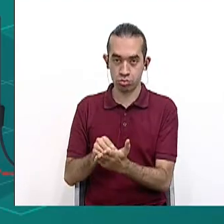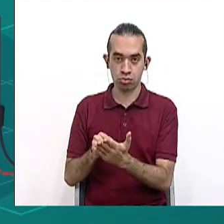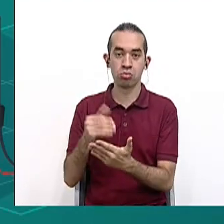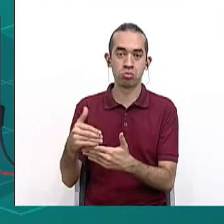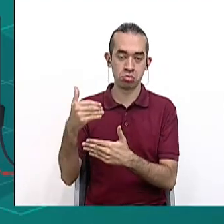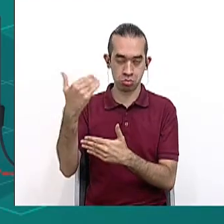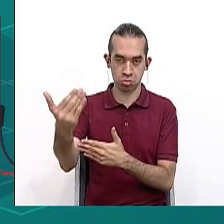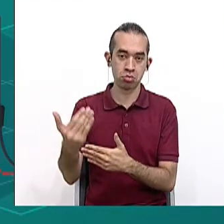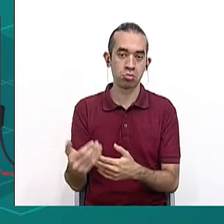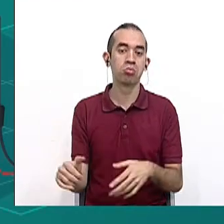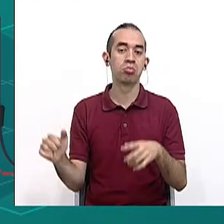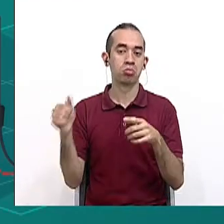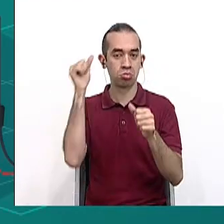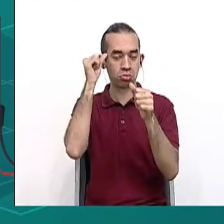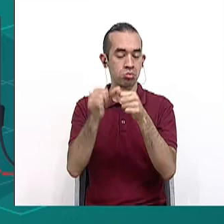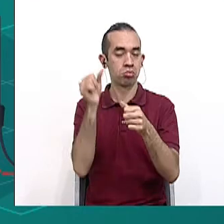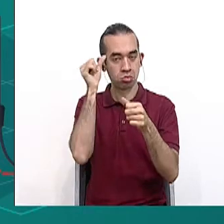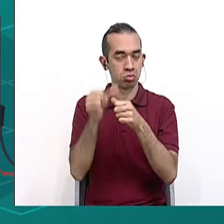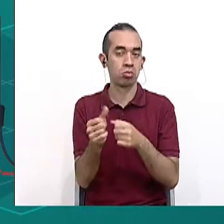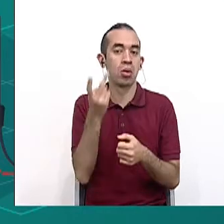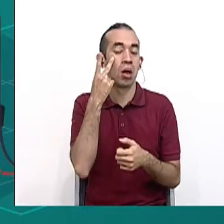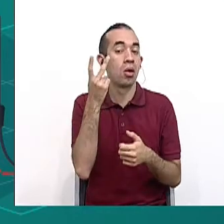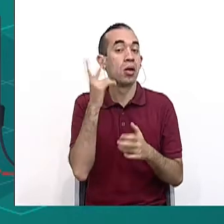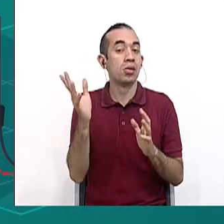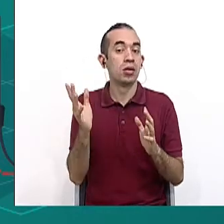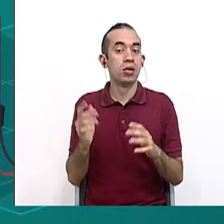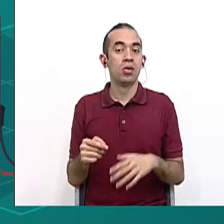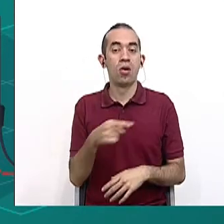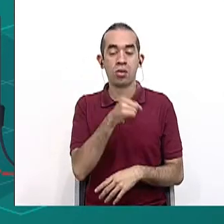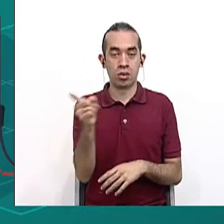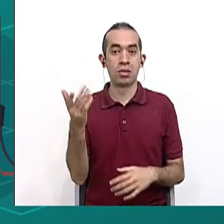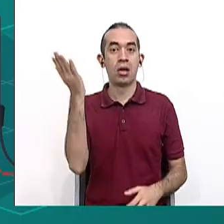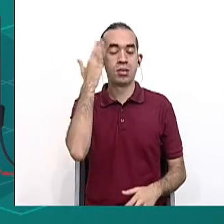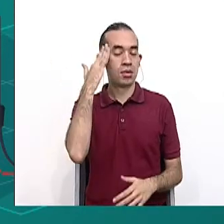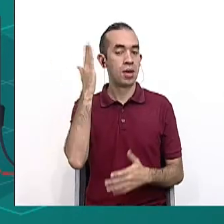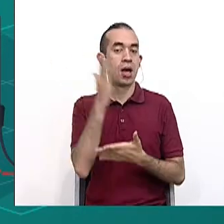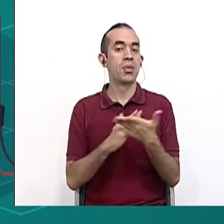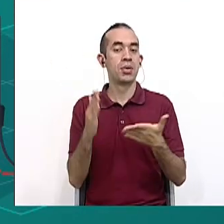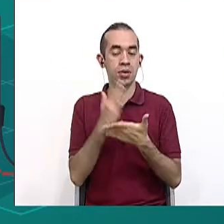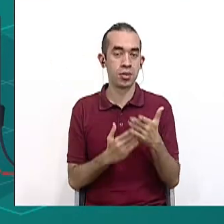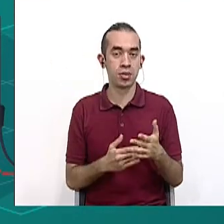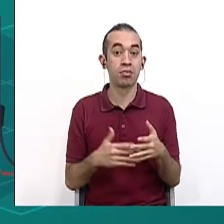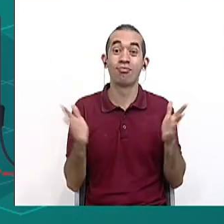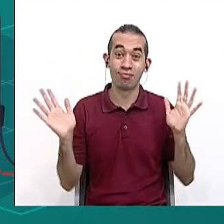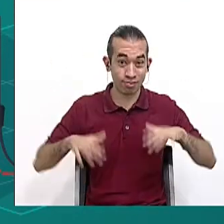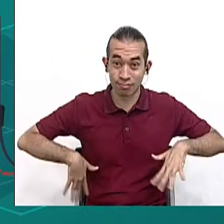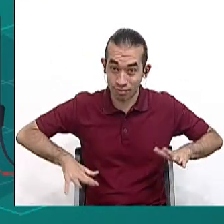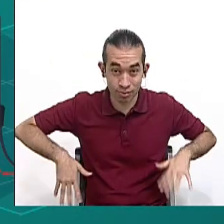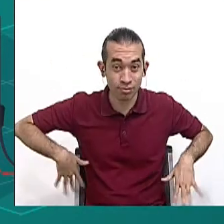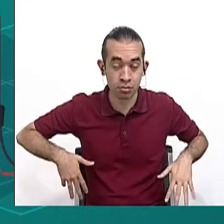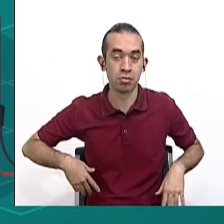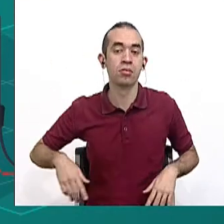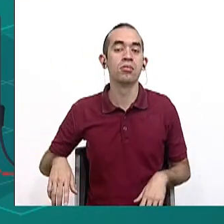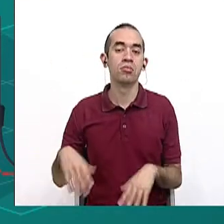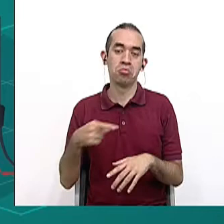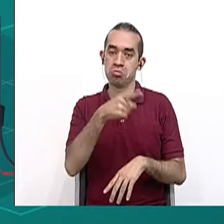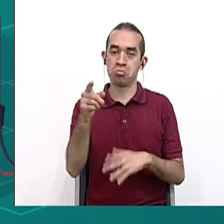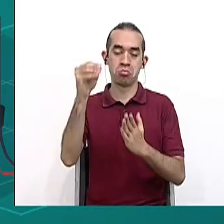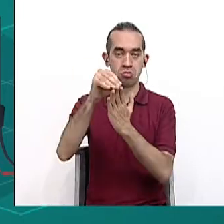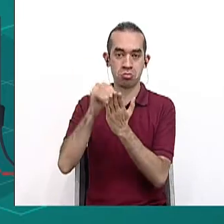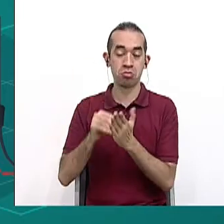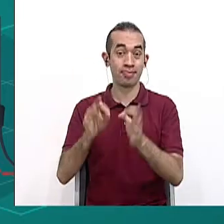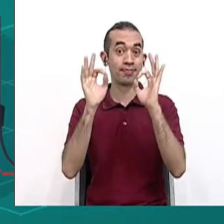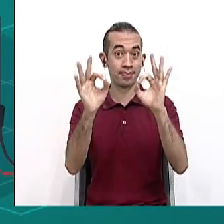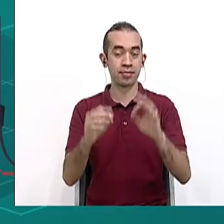los vamos a recordar, a ver si ya ustedes sabían de algunos de ellos. Y si no, entonces para que los anoten. Muy